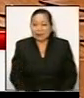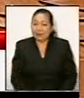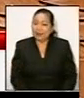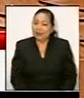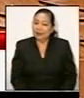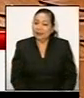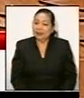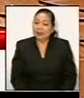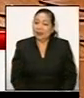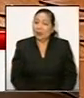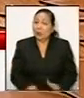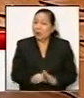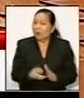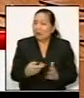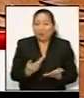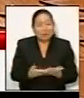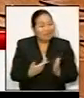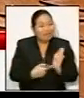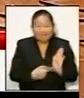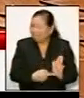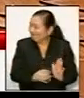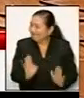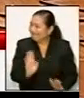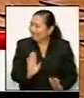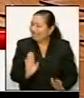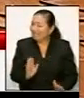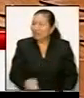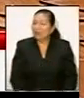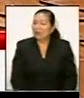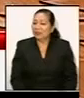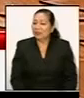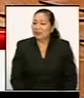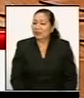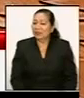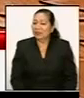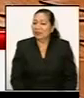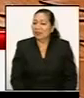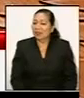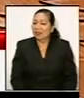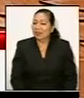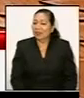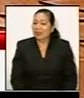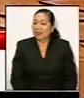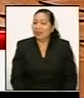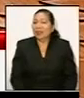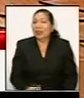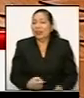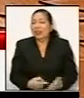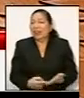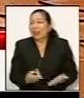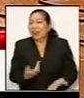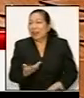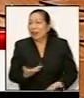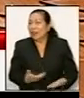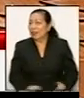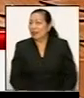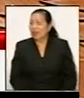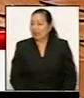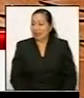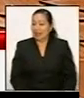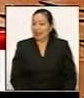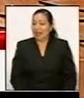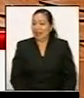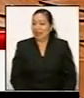en la cocina del cultivo no es visitar ya no es decir no nos vamos a construir sobre sólo sobre los